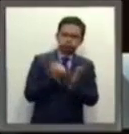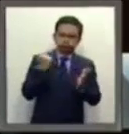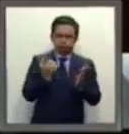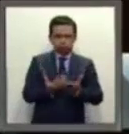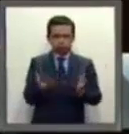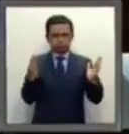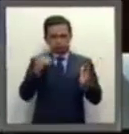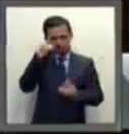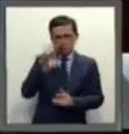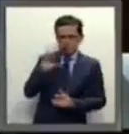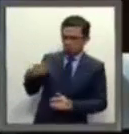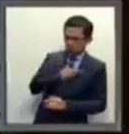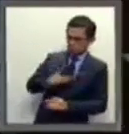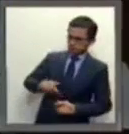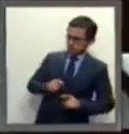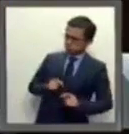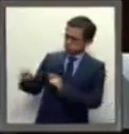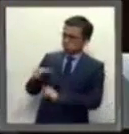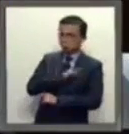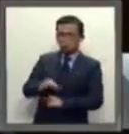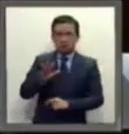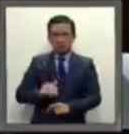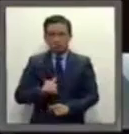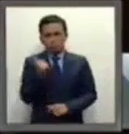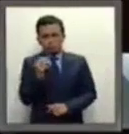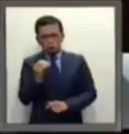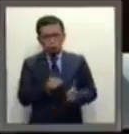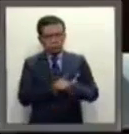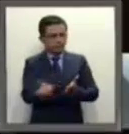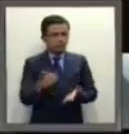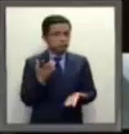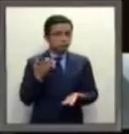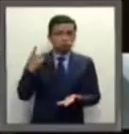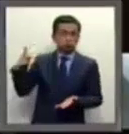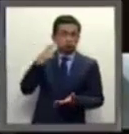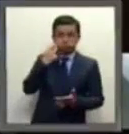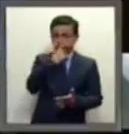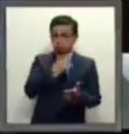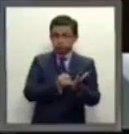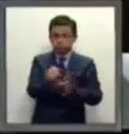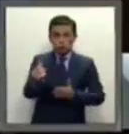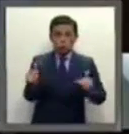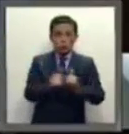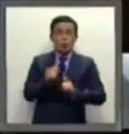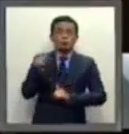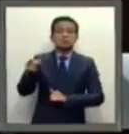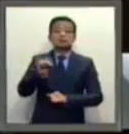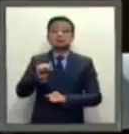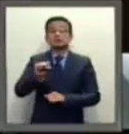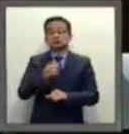facultan al Ejecutivo para determinar aprovechamientos de derechos en el sentido que él quiera a través del Secretario de